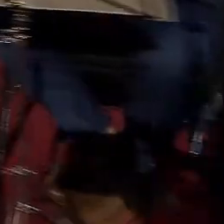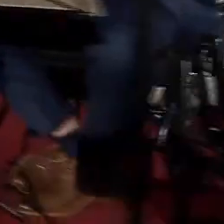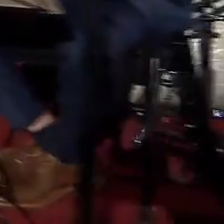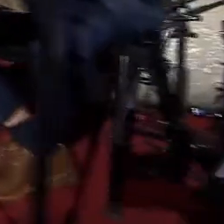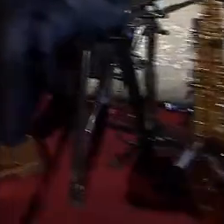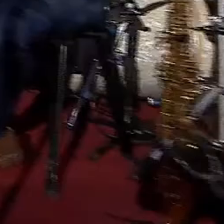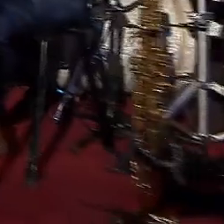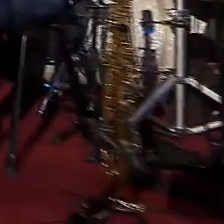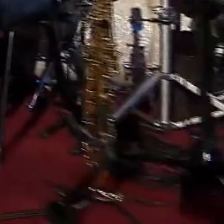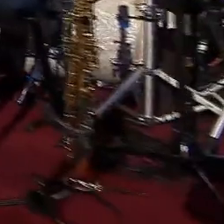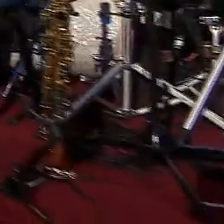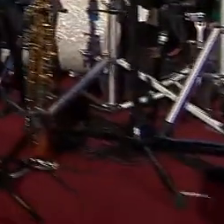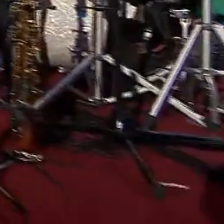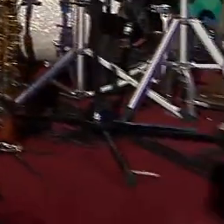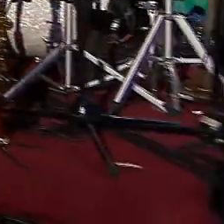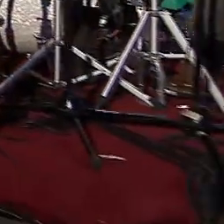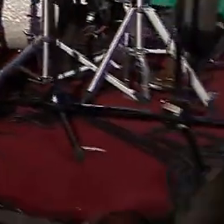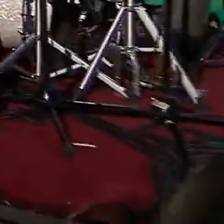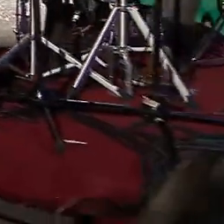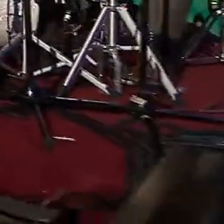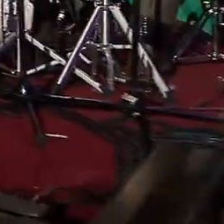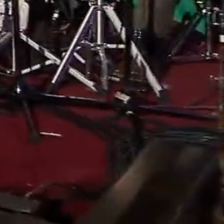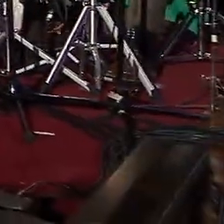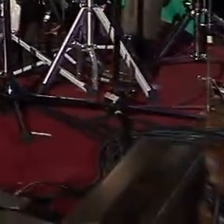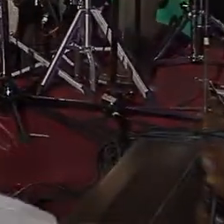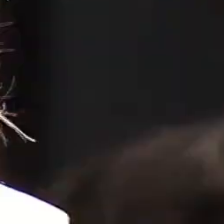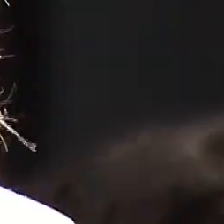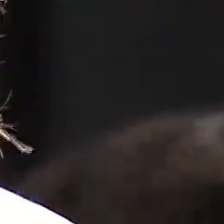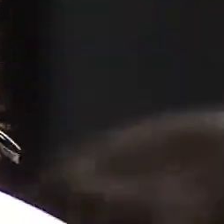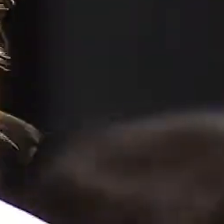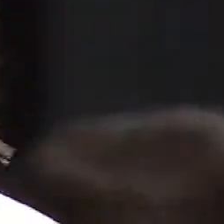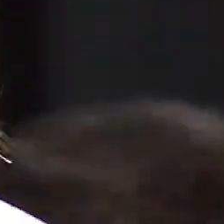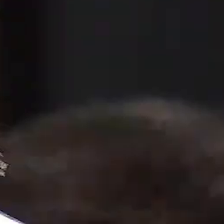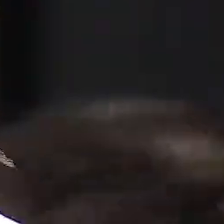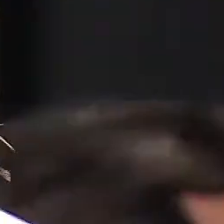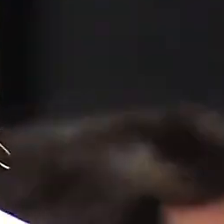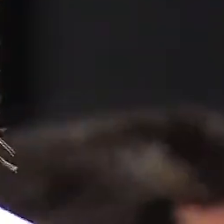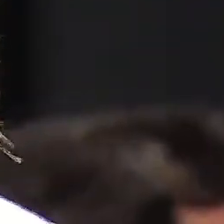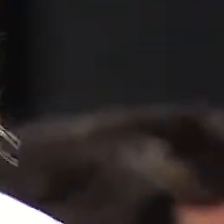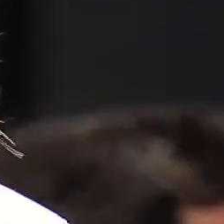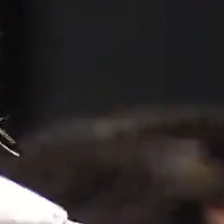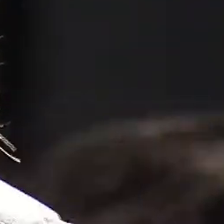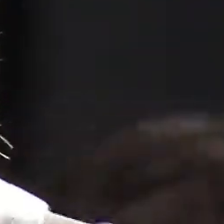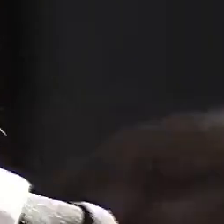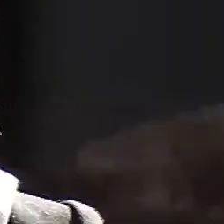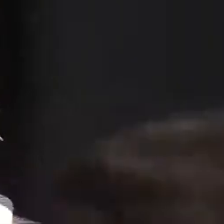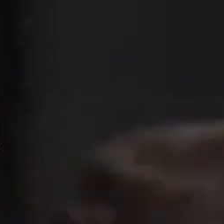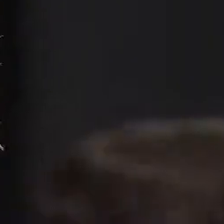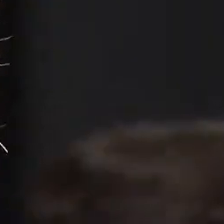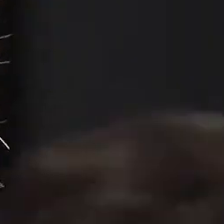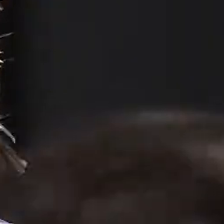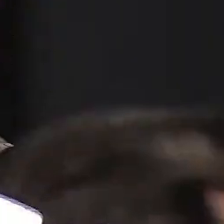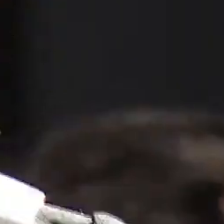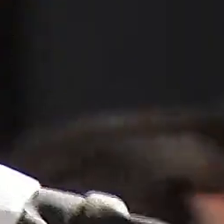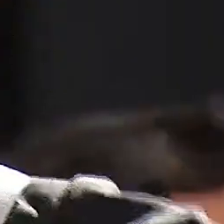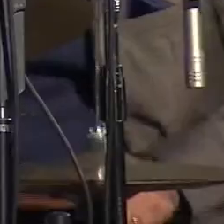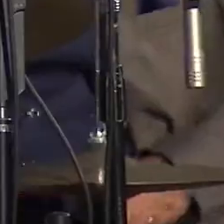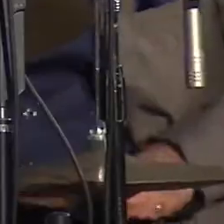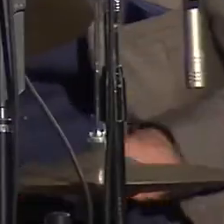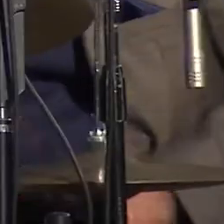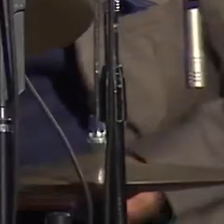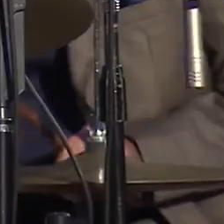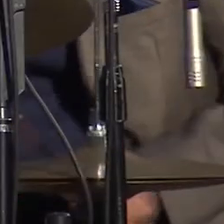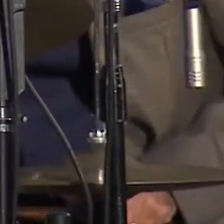renaceré. Pero verás que renazco y será el año 3001, y entre muchachas